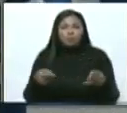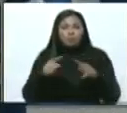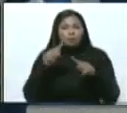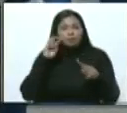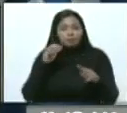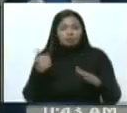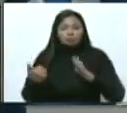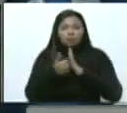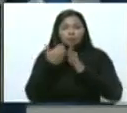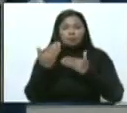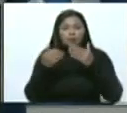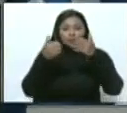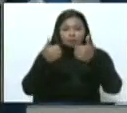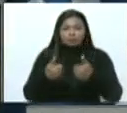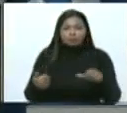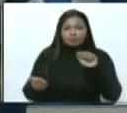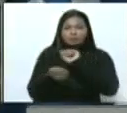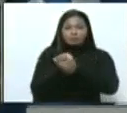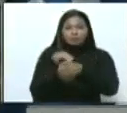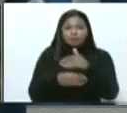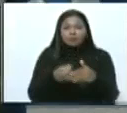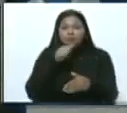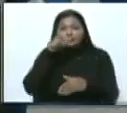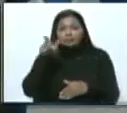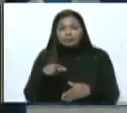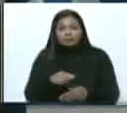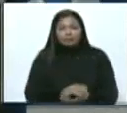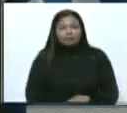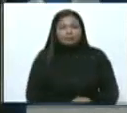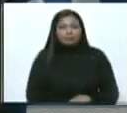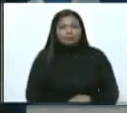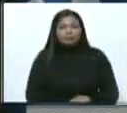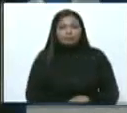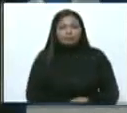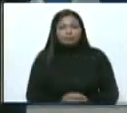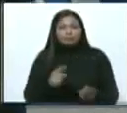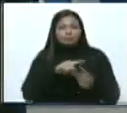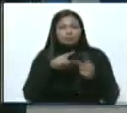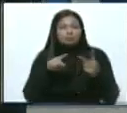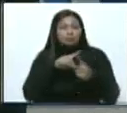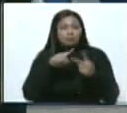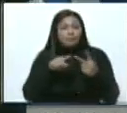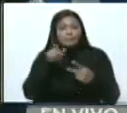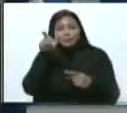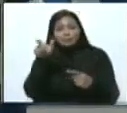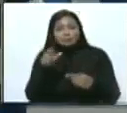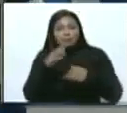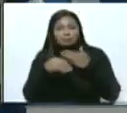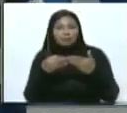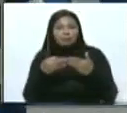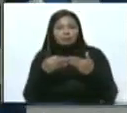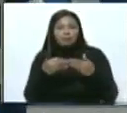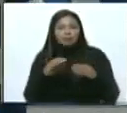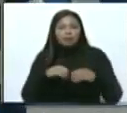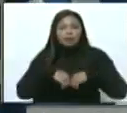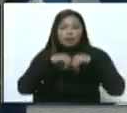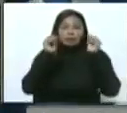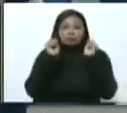severo golpe con la detención de dos sujetos en el estado